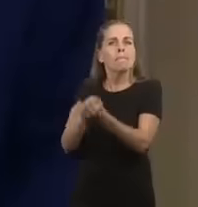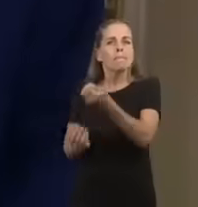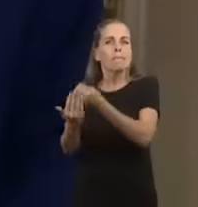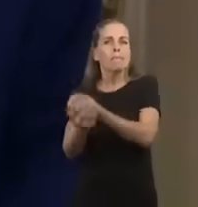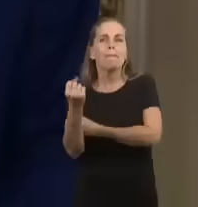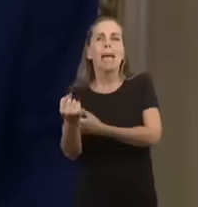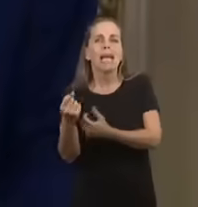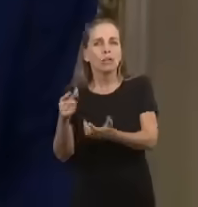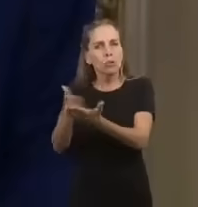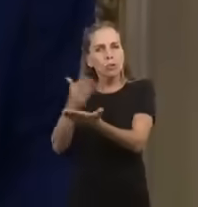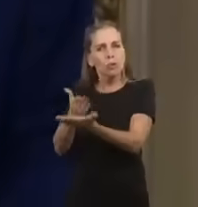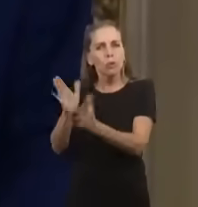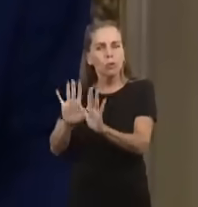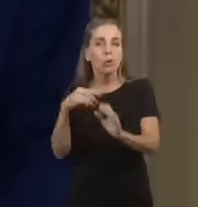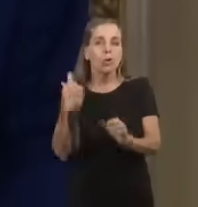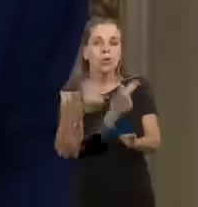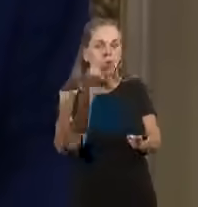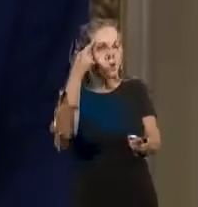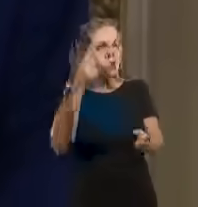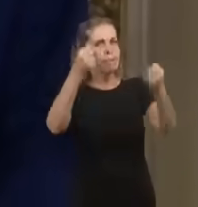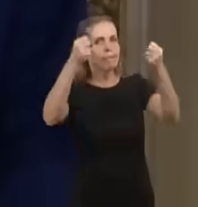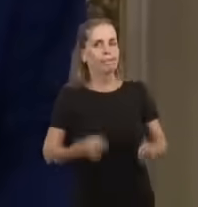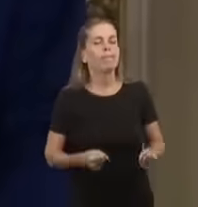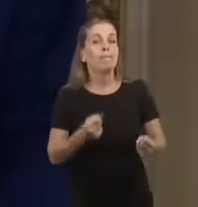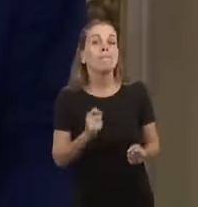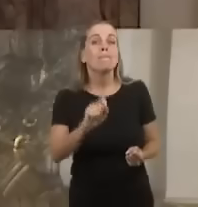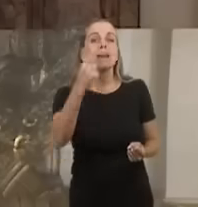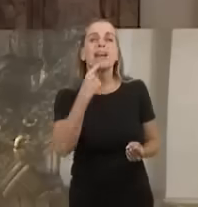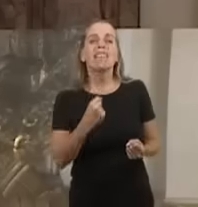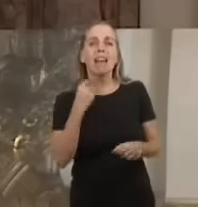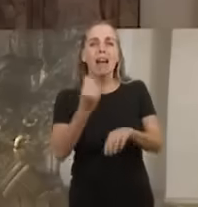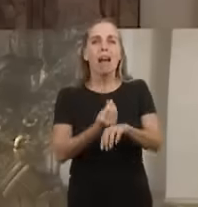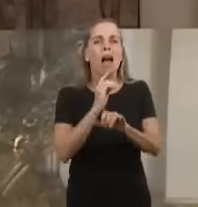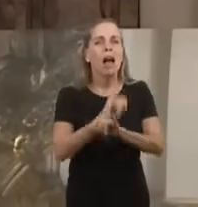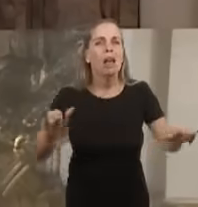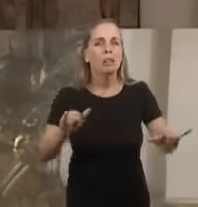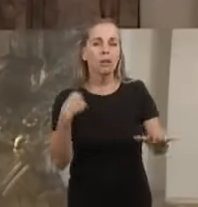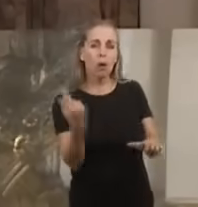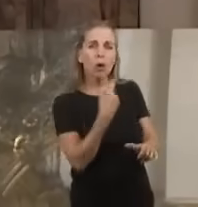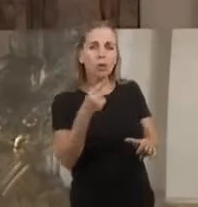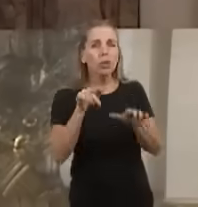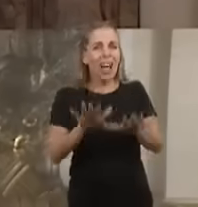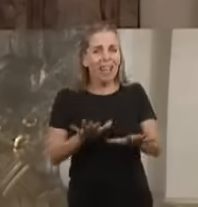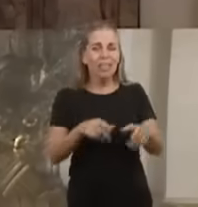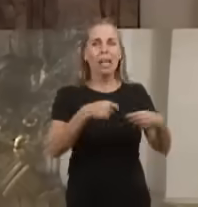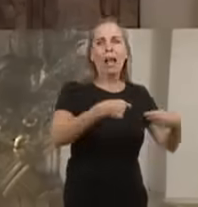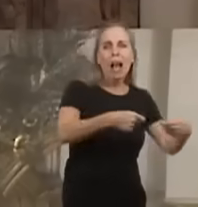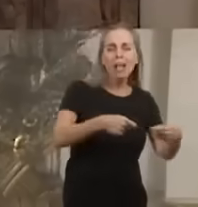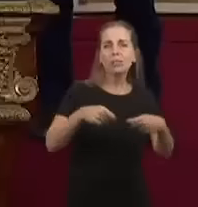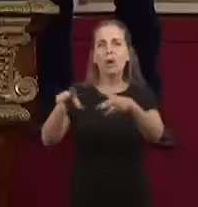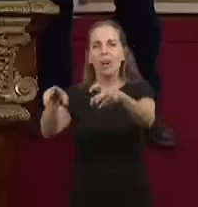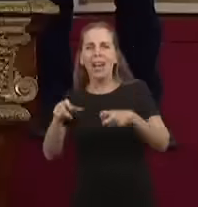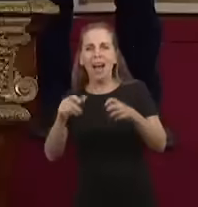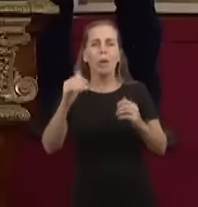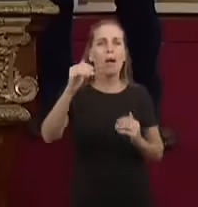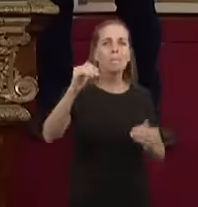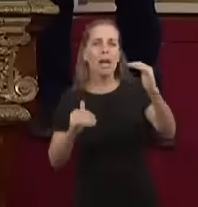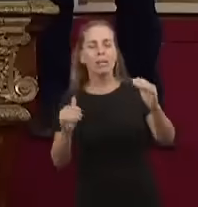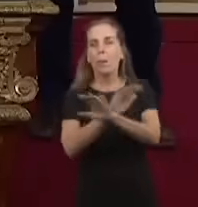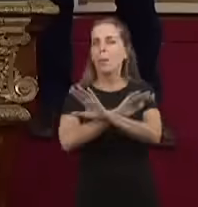tomamos el toro por las astas y anunciamos desde el primer día que con nosotros se acababa el déficit y en consecuencia se acababa la emisión